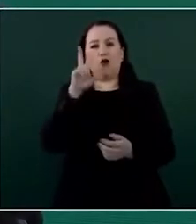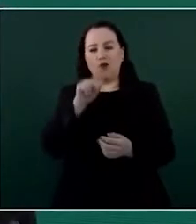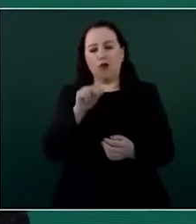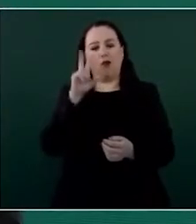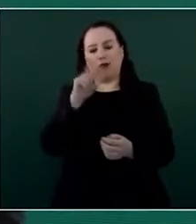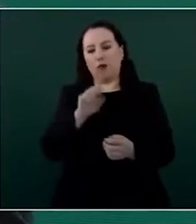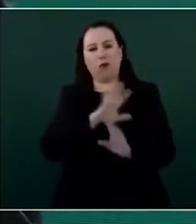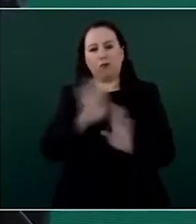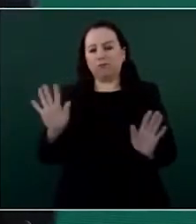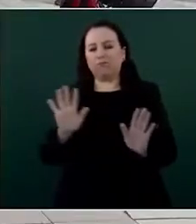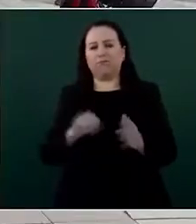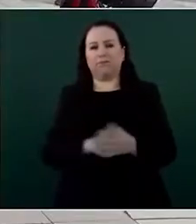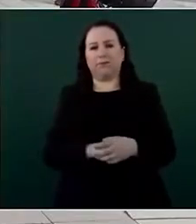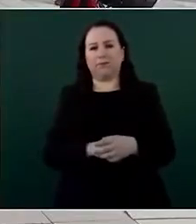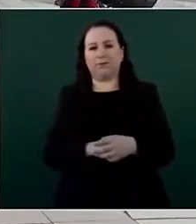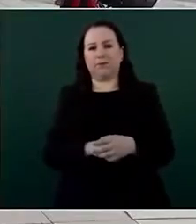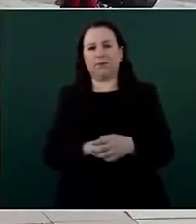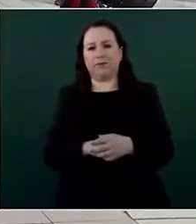A propósito,